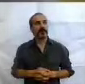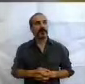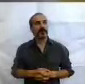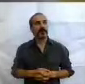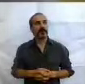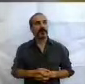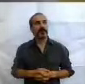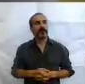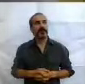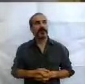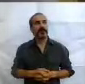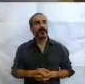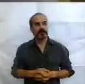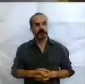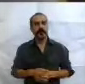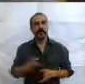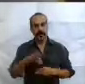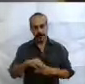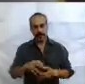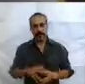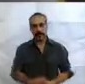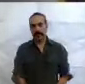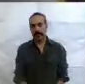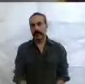ya está abierto el tablero.